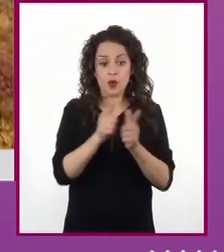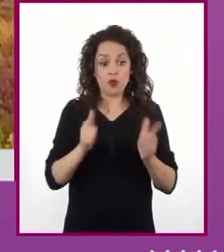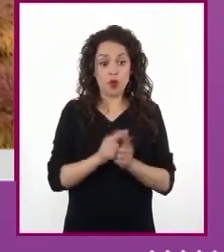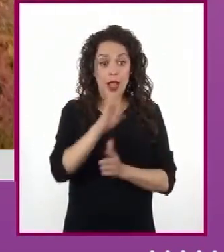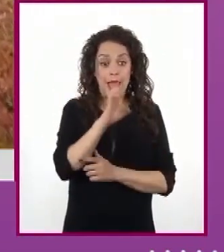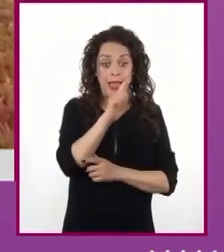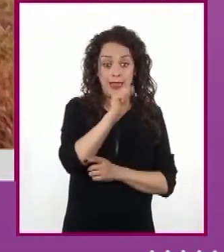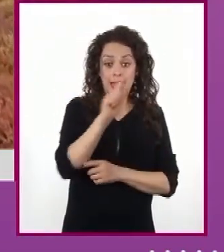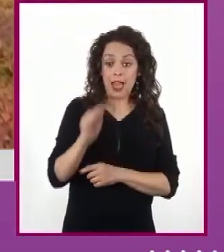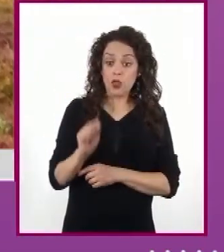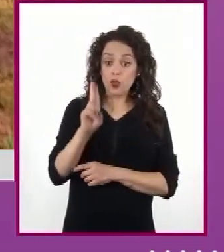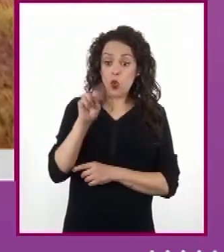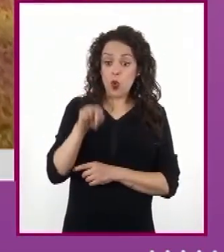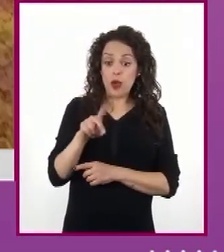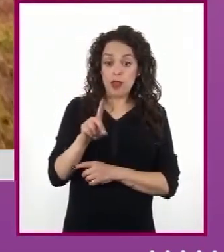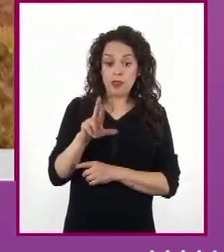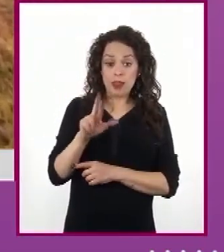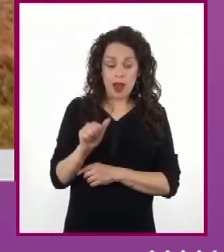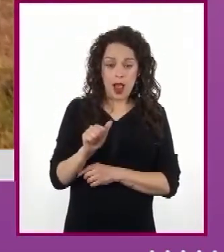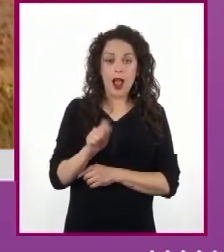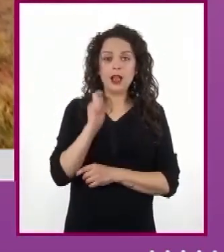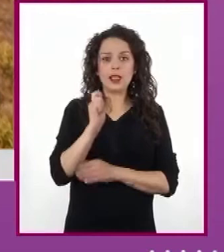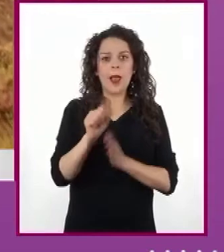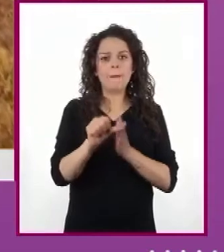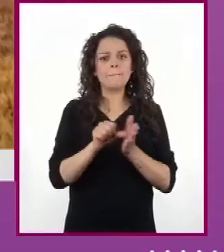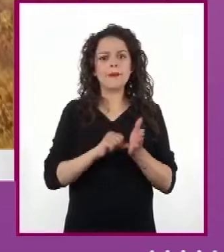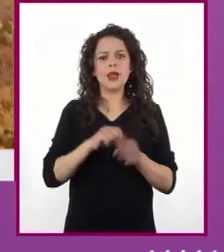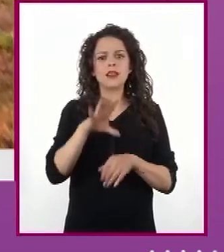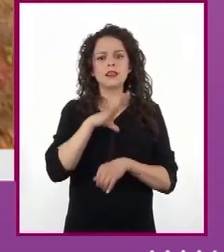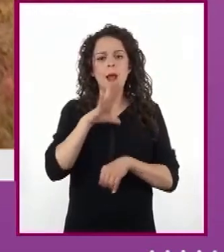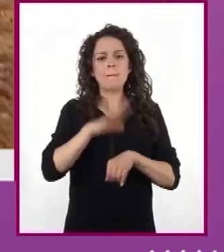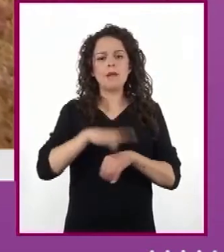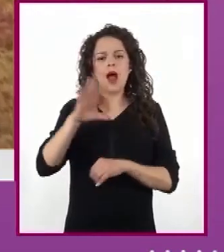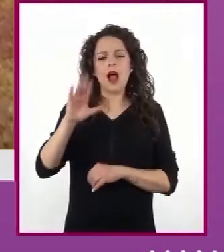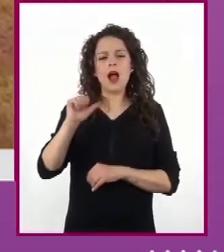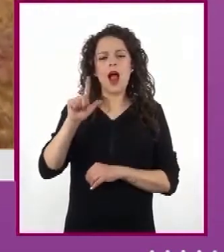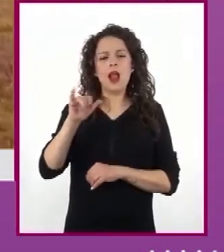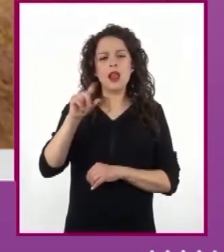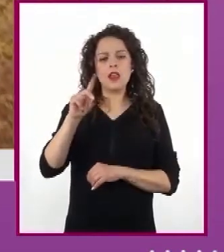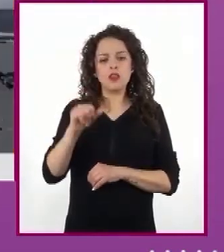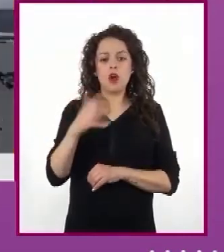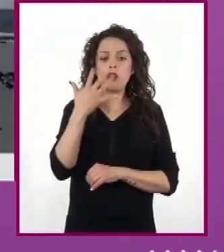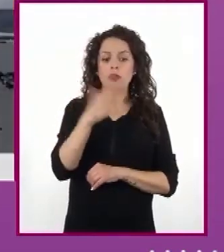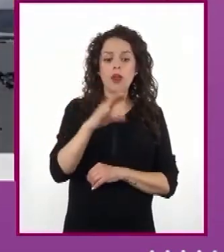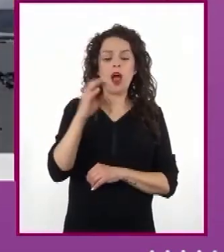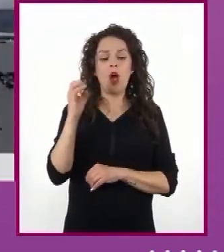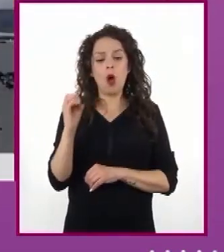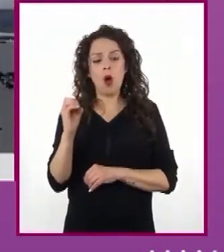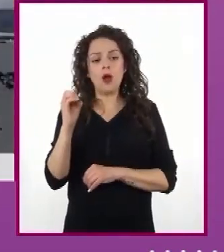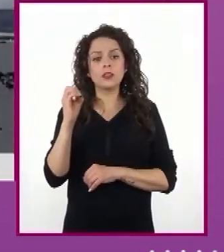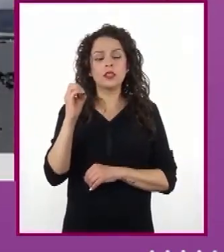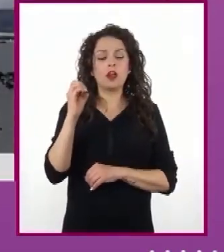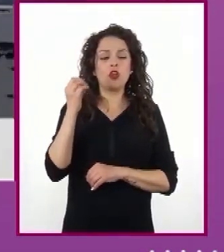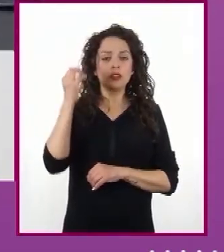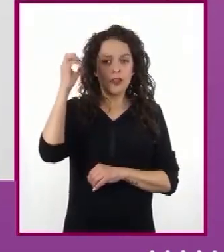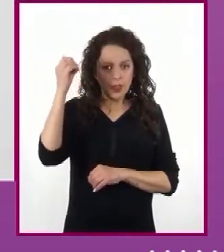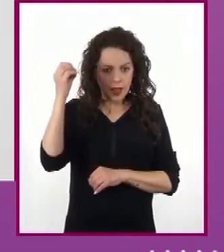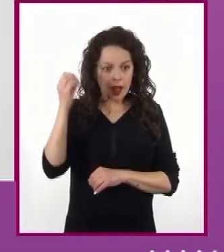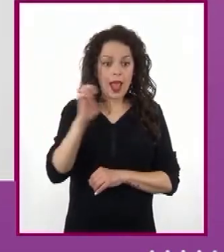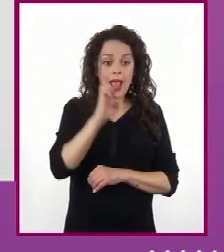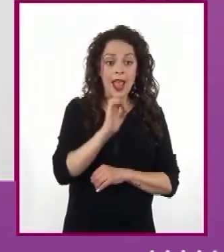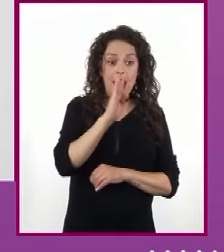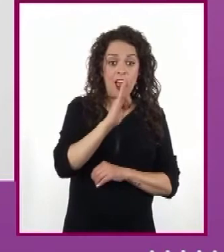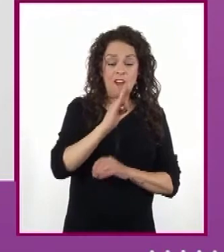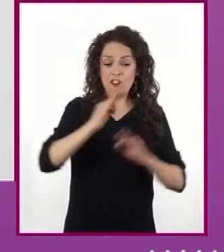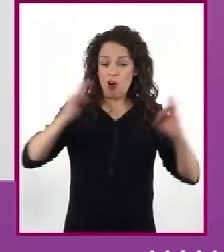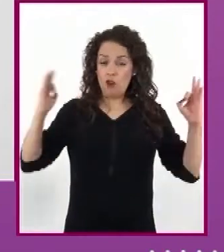la temperatura media del mes más cálido está entre 0 y 10 grados centígrados, y en el subgrupo EF, hielos perpetuos,